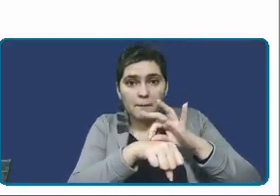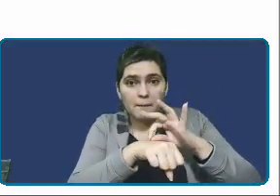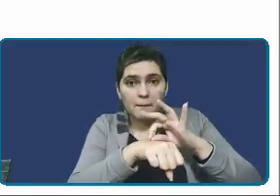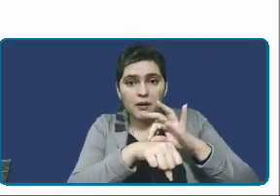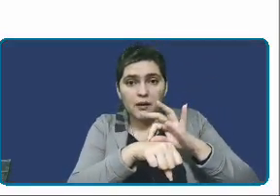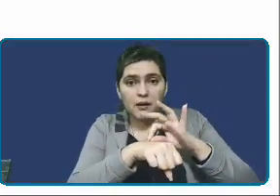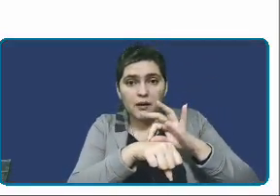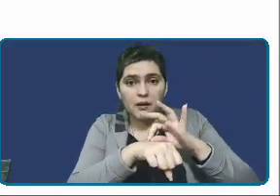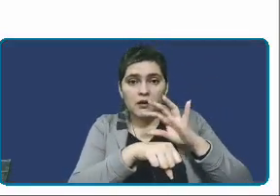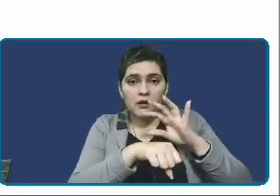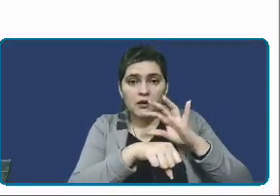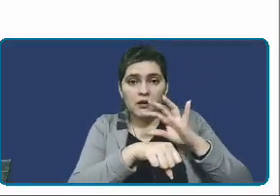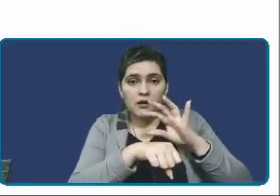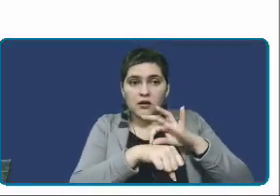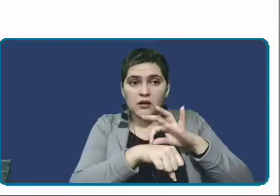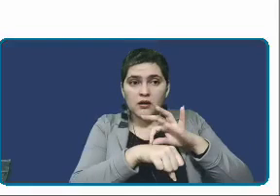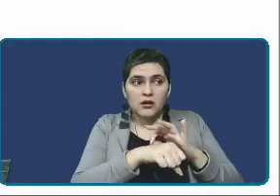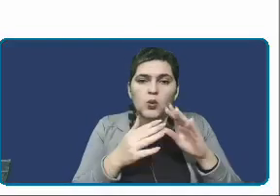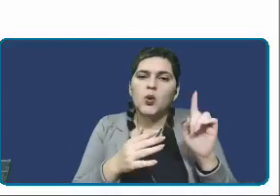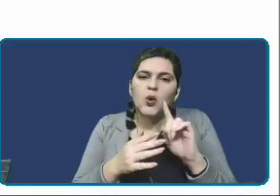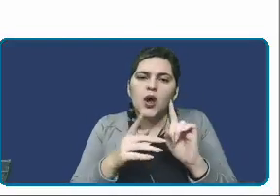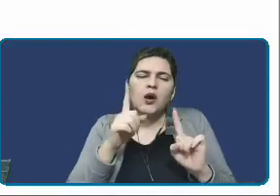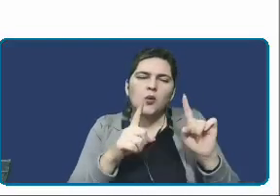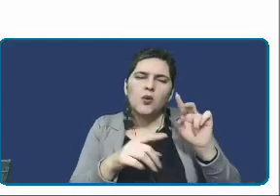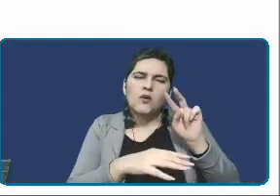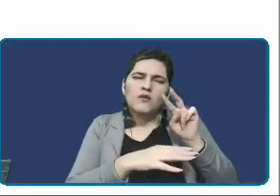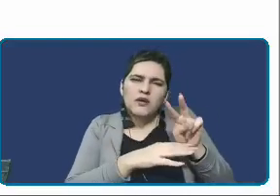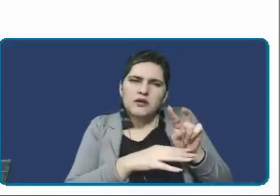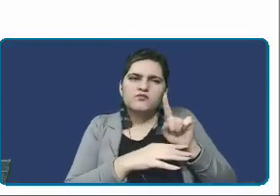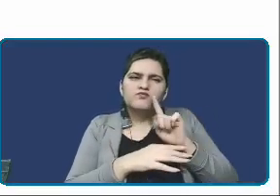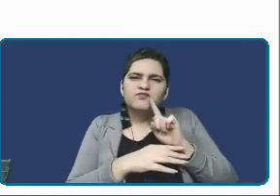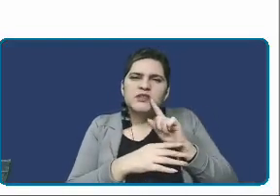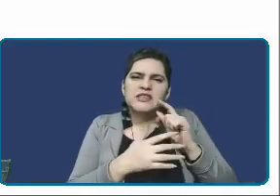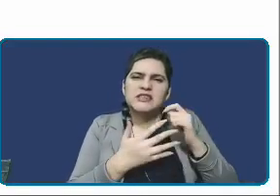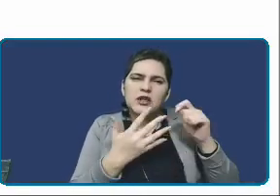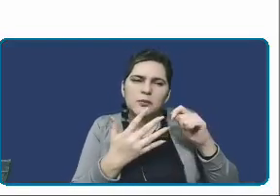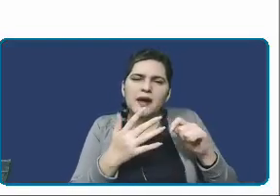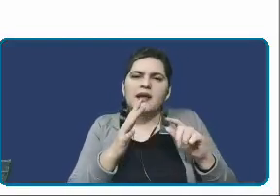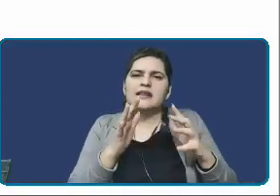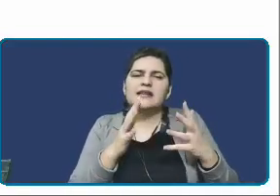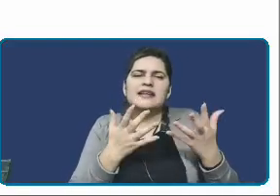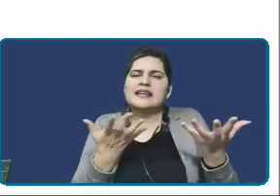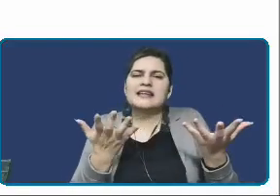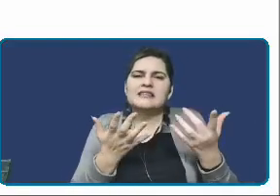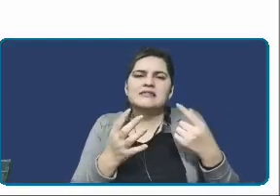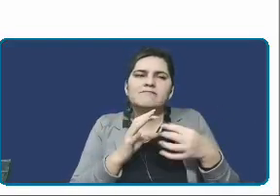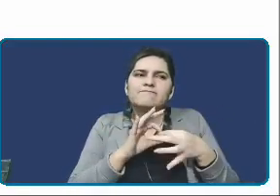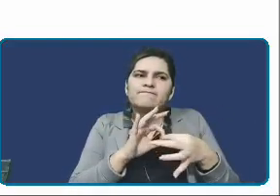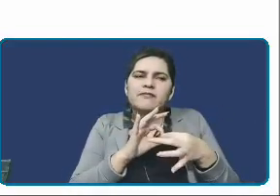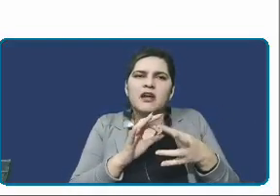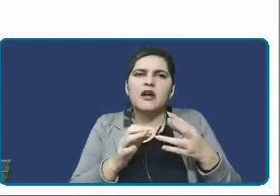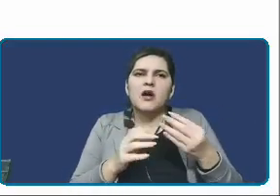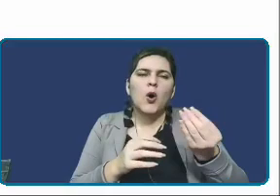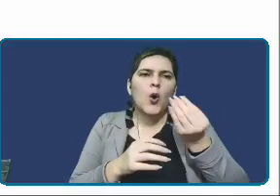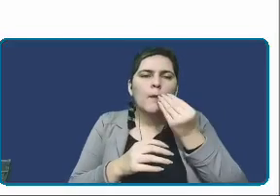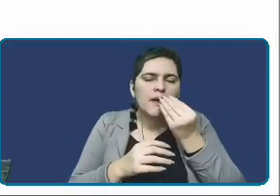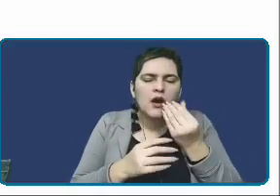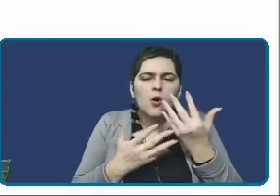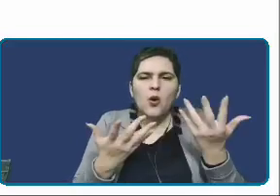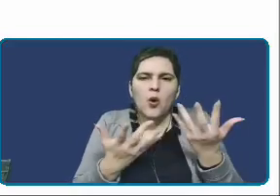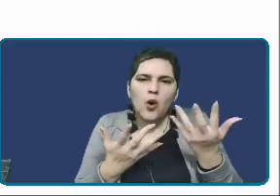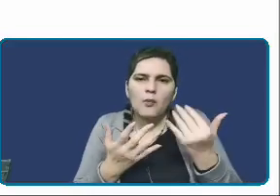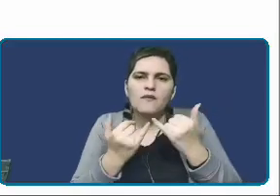síntomas que son inespecíficos, que tienen que ver con la manera de alimentarme, con la sensibilidad diferente digestiva,